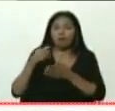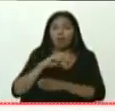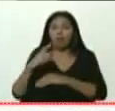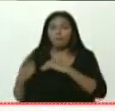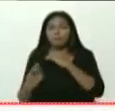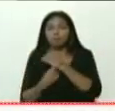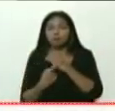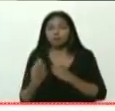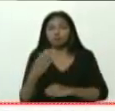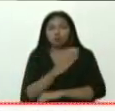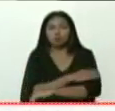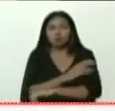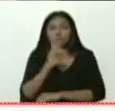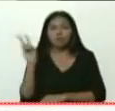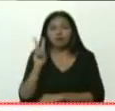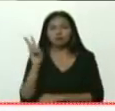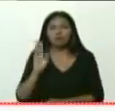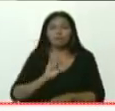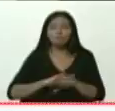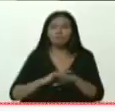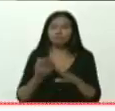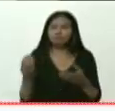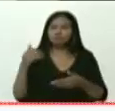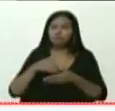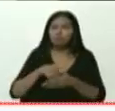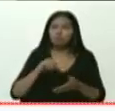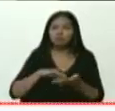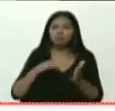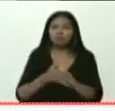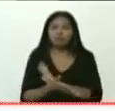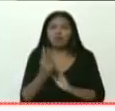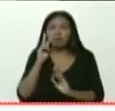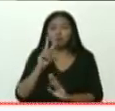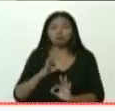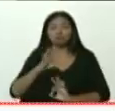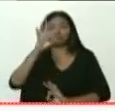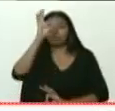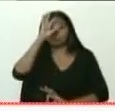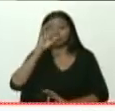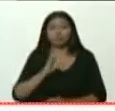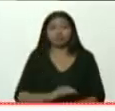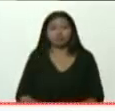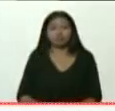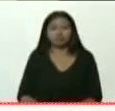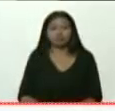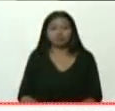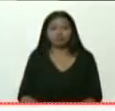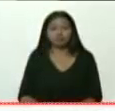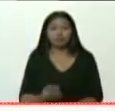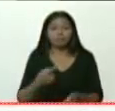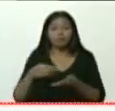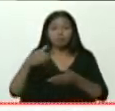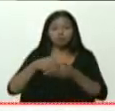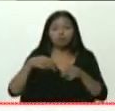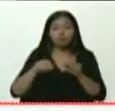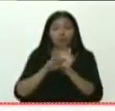venezolana. ¿Por qué lo impuso? No sé. ¿Qué le vieron? No sé. Pero se lo